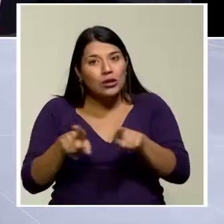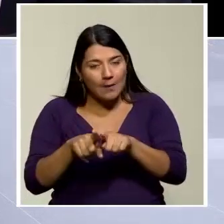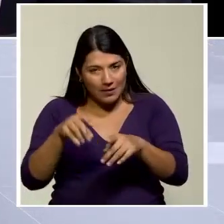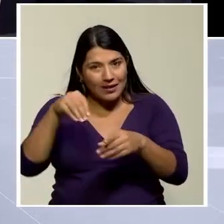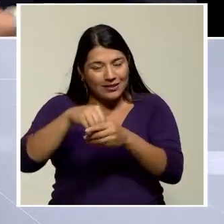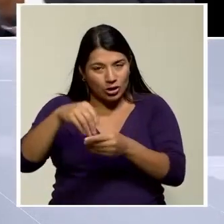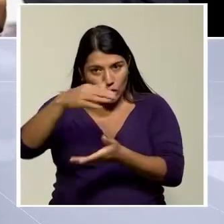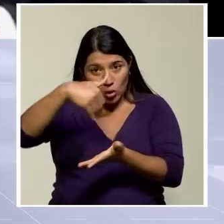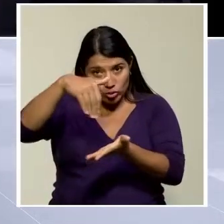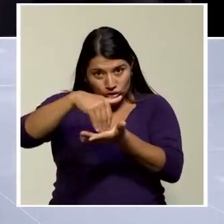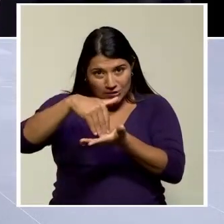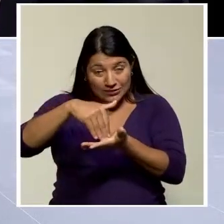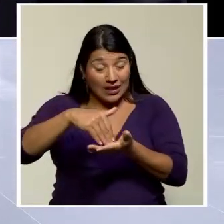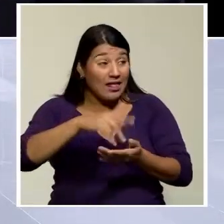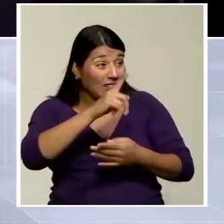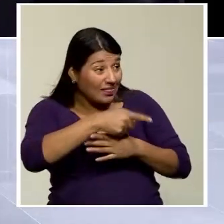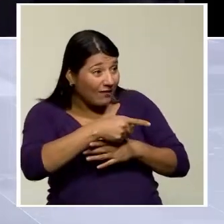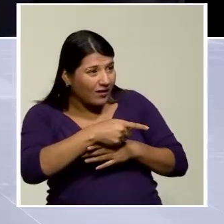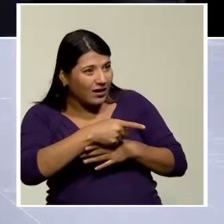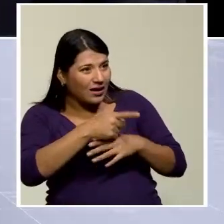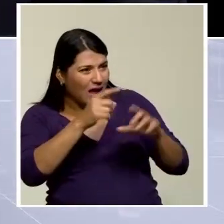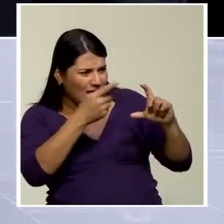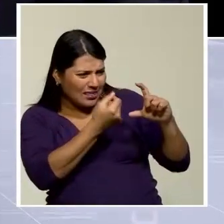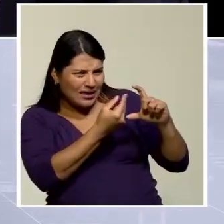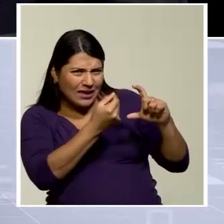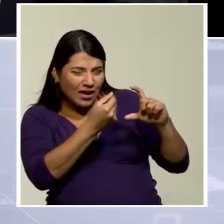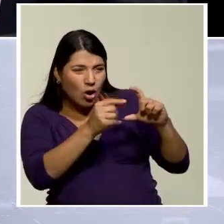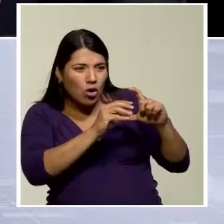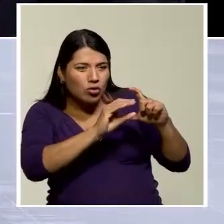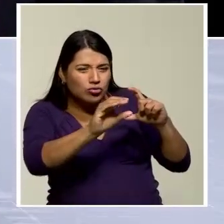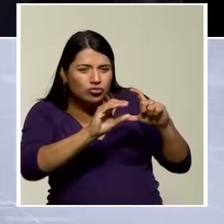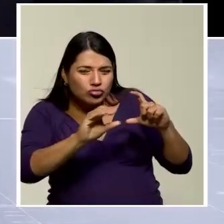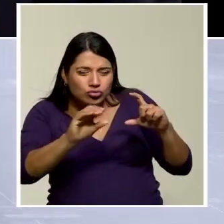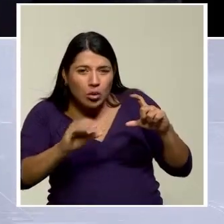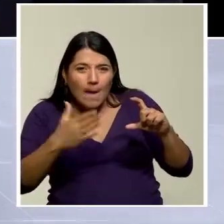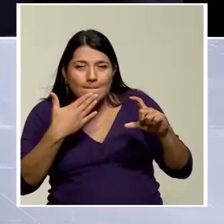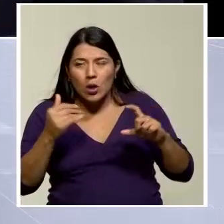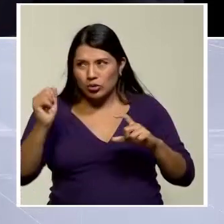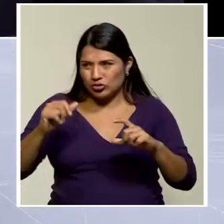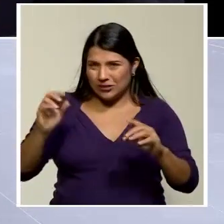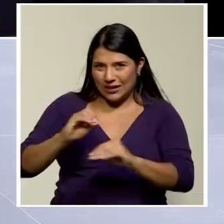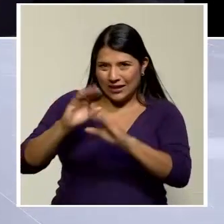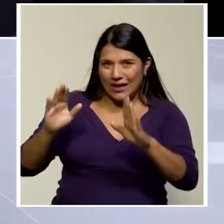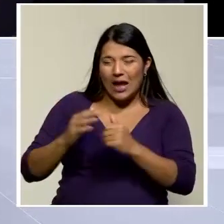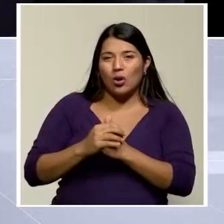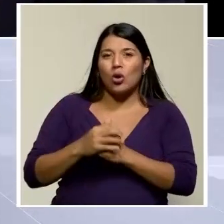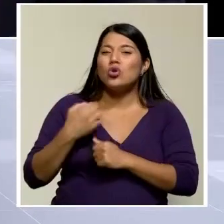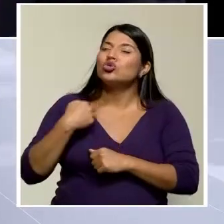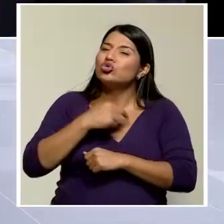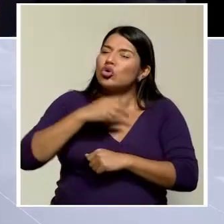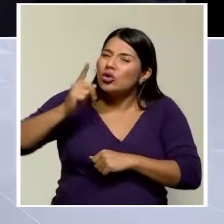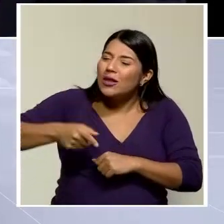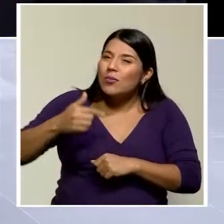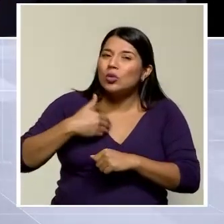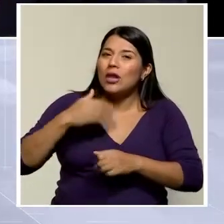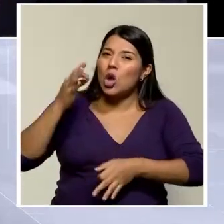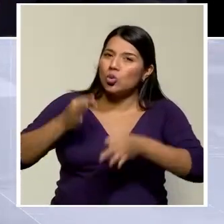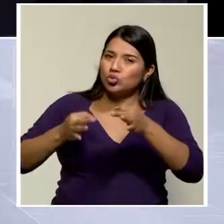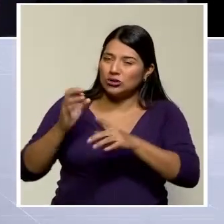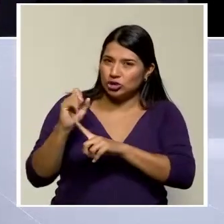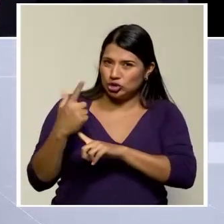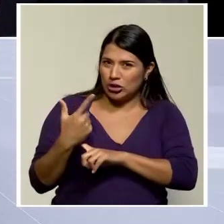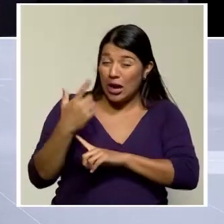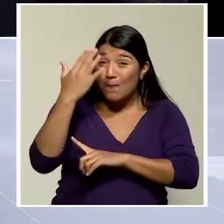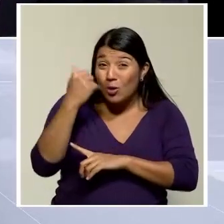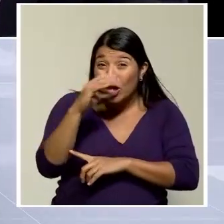dentro del Valle Central. ¿Hay que redistribuir? Por supuesto que hay que redistribuir, hay que recuperar una senda de justicia social que a este país lo